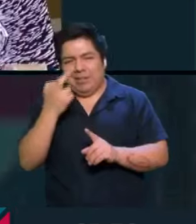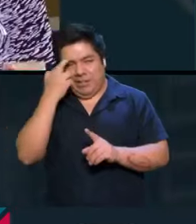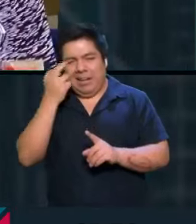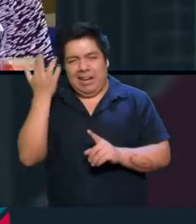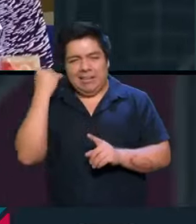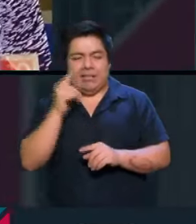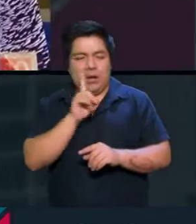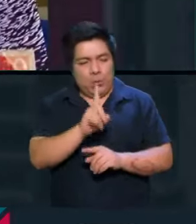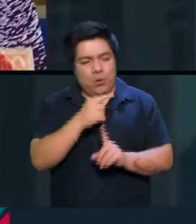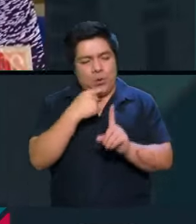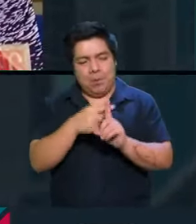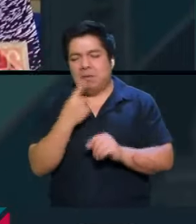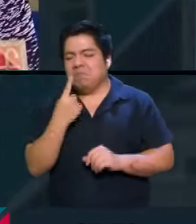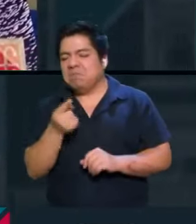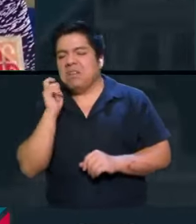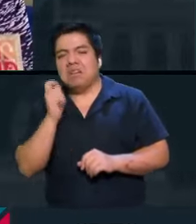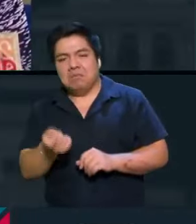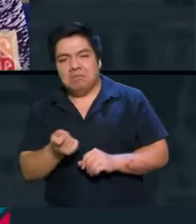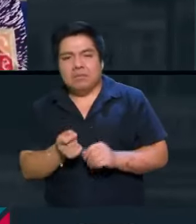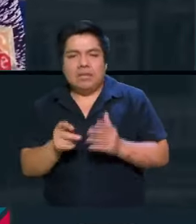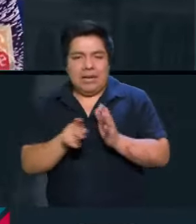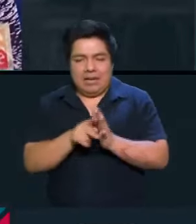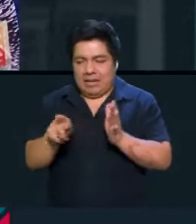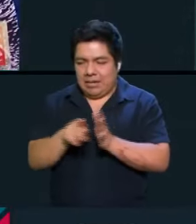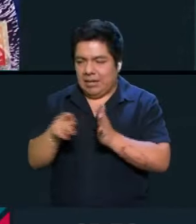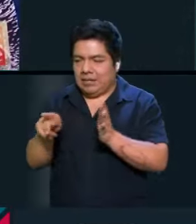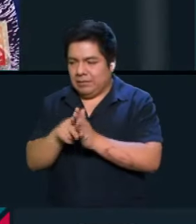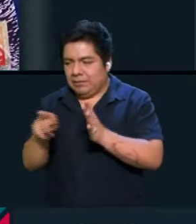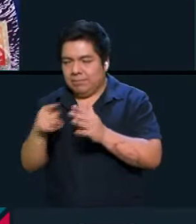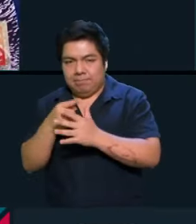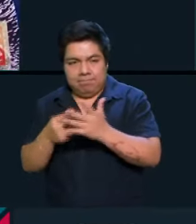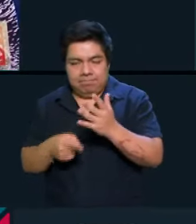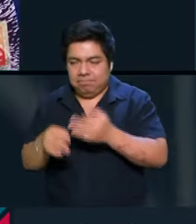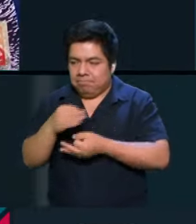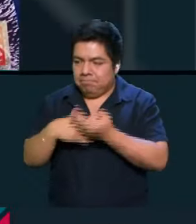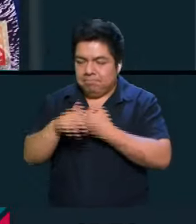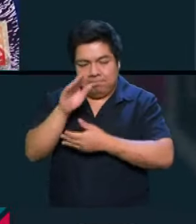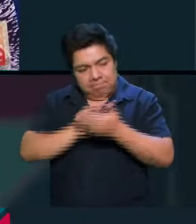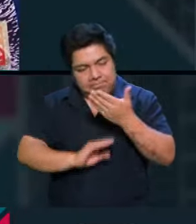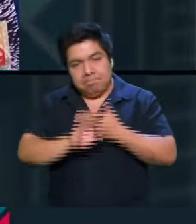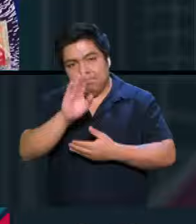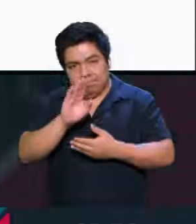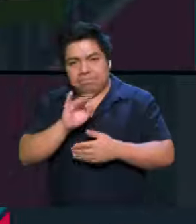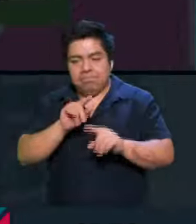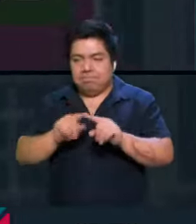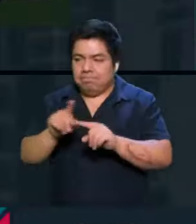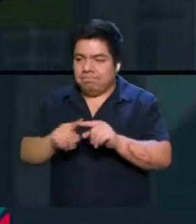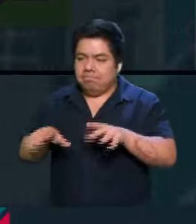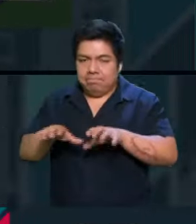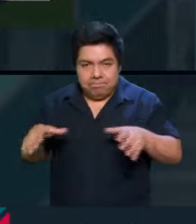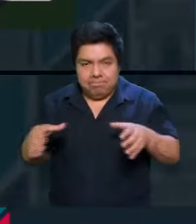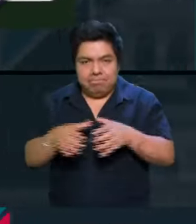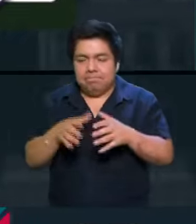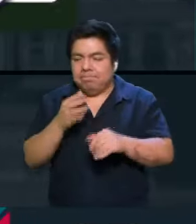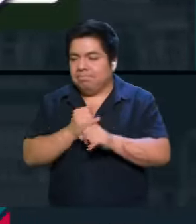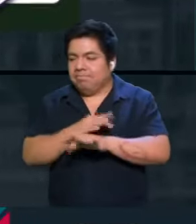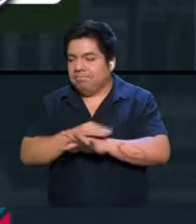fue, pues eso, ¿no? Un diario que abrió una senda progresista en términos de la